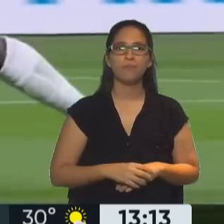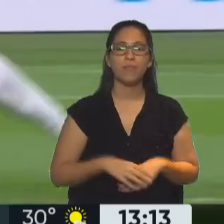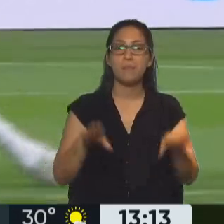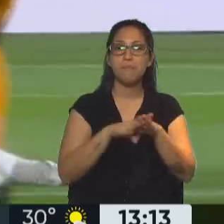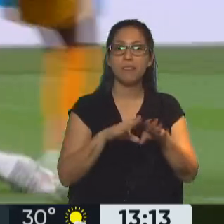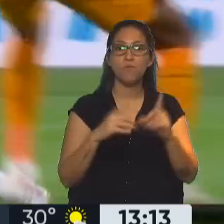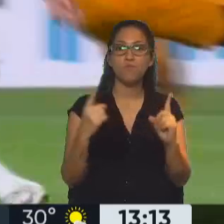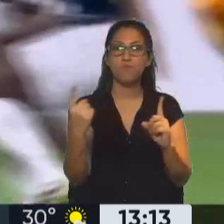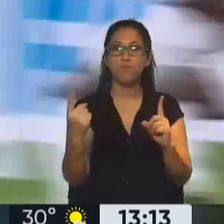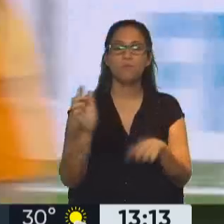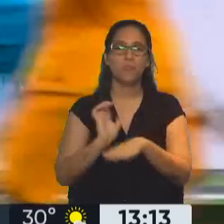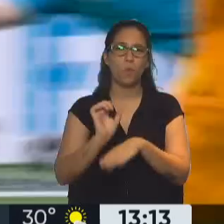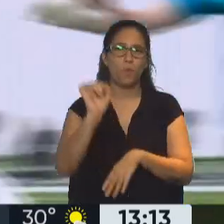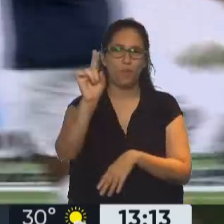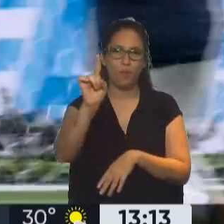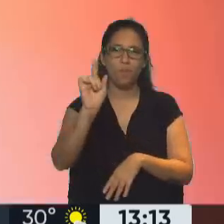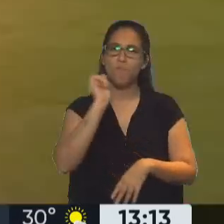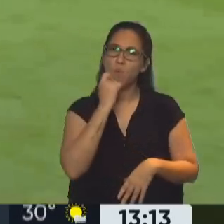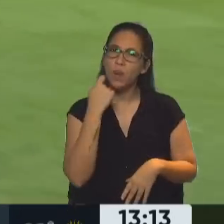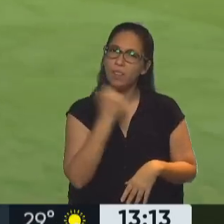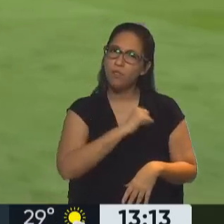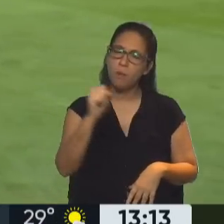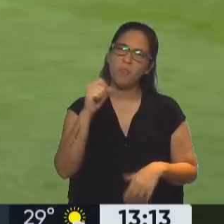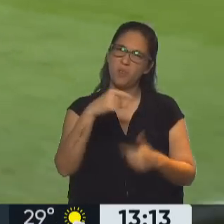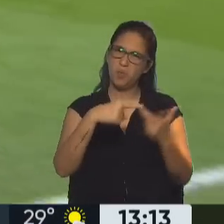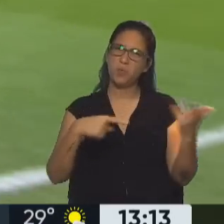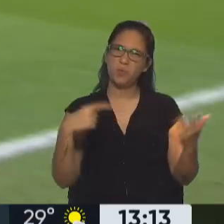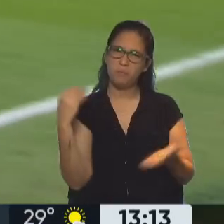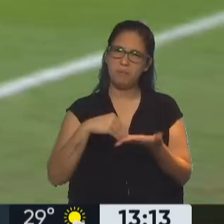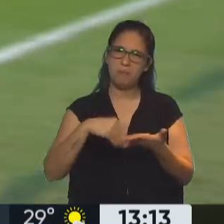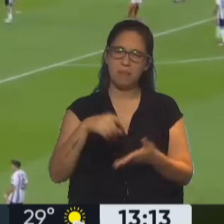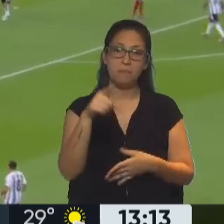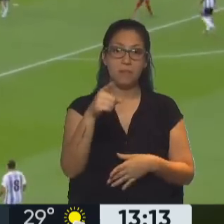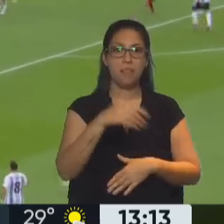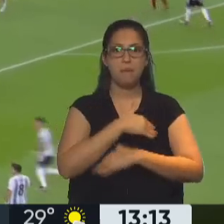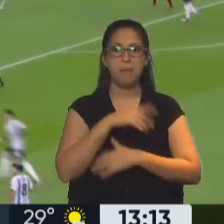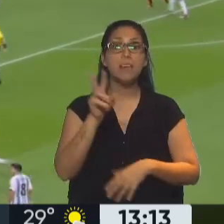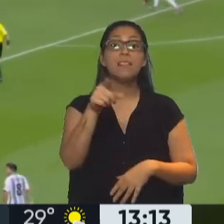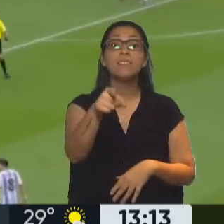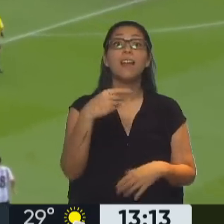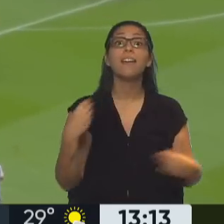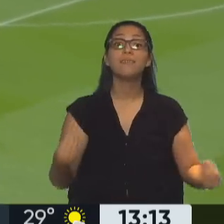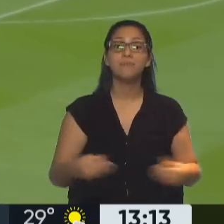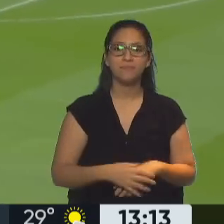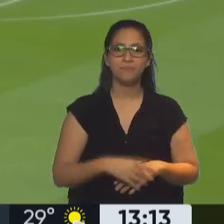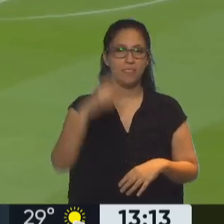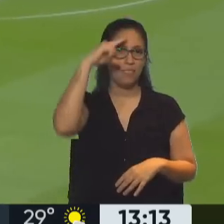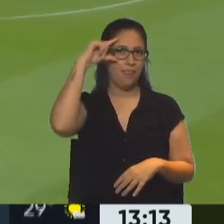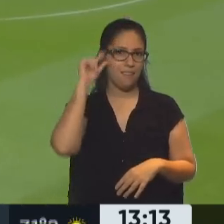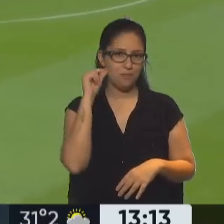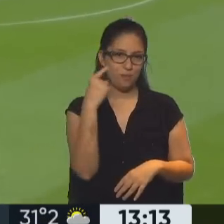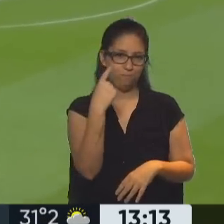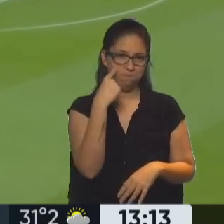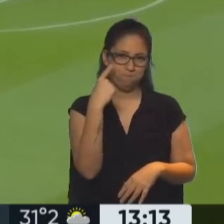con el Ecuador de Alfaro, lindo gol. Pero hay varios de estos, vas a ver alguno de Mbappé. ¿Y este? Este es el de Enzo, este lo